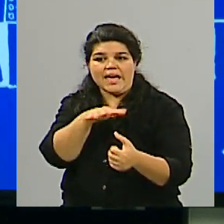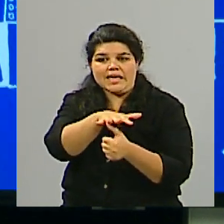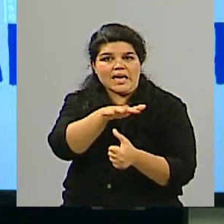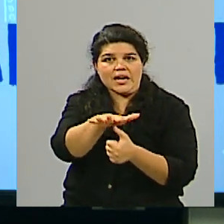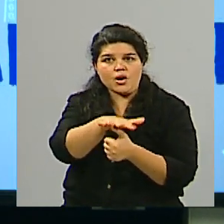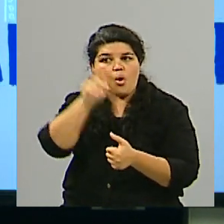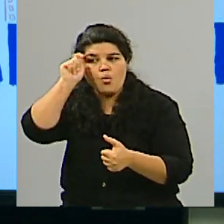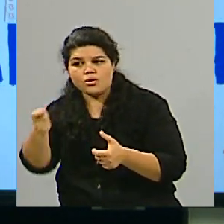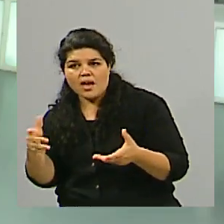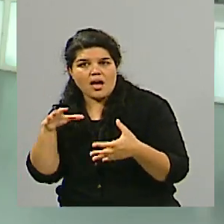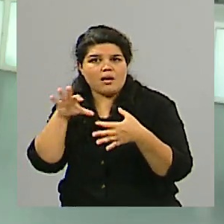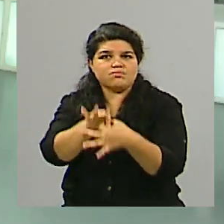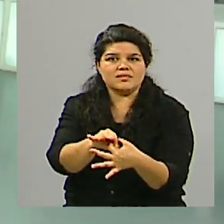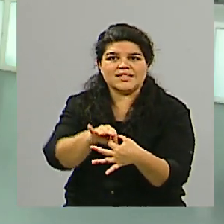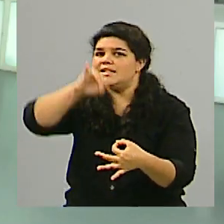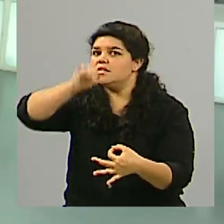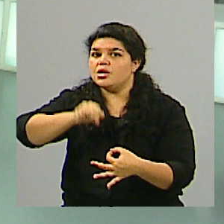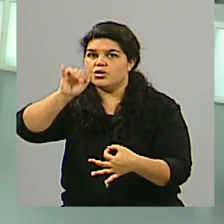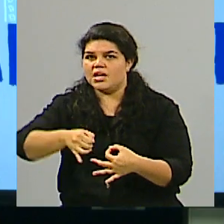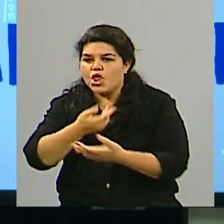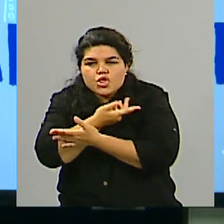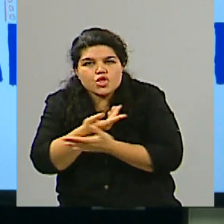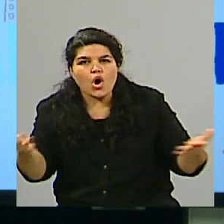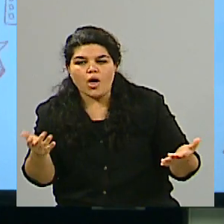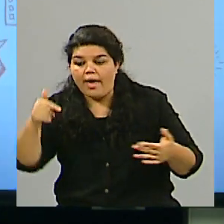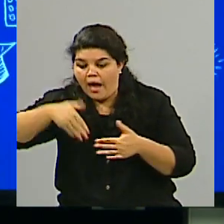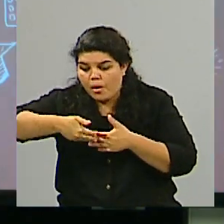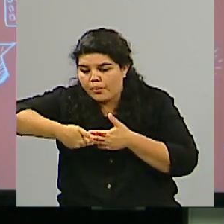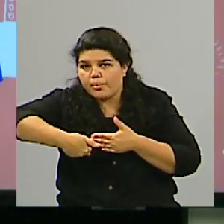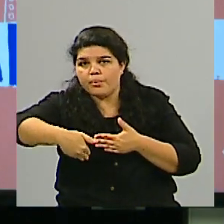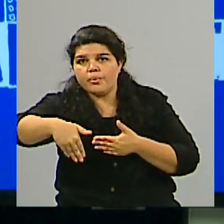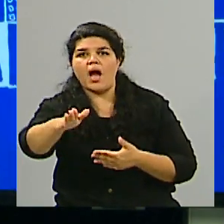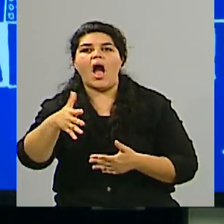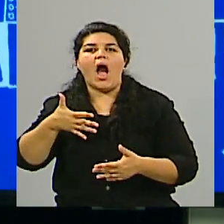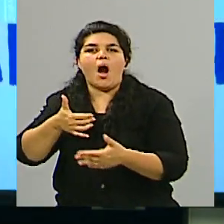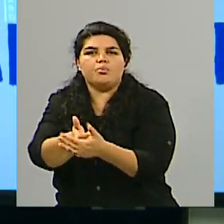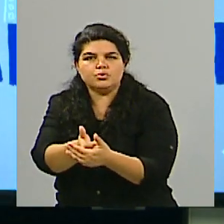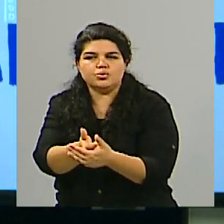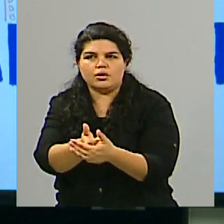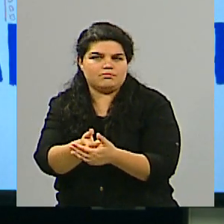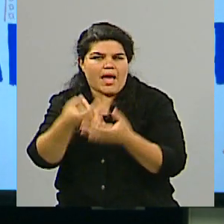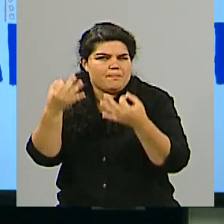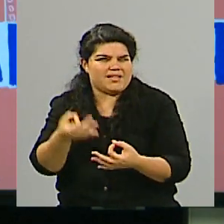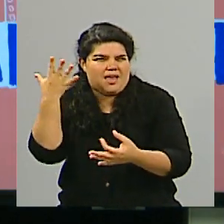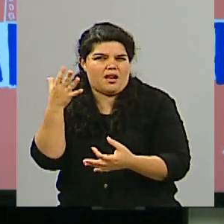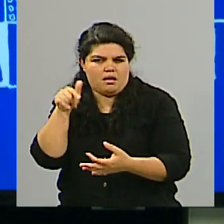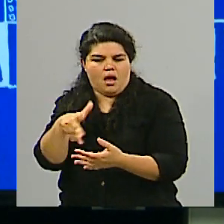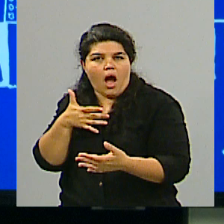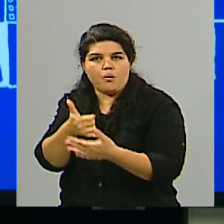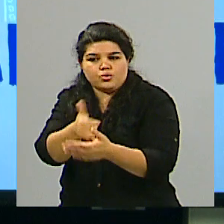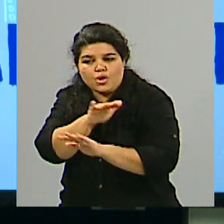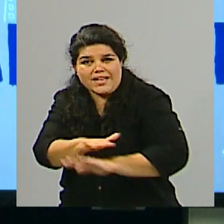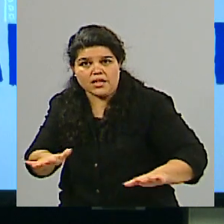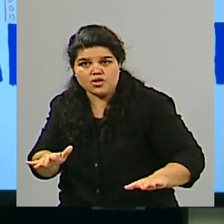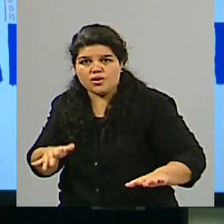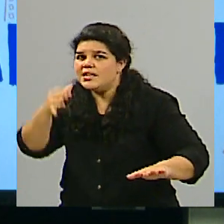yo garantizar o aventurar que todas las sentencias de aquí en adelante en los casos de abusos sexuales, y particularmente los casos de abusos sexuales infantiles,